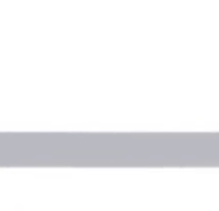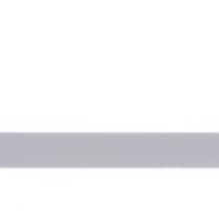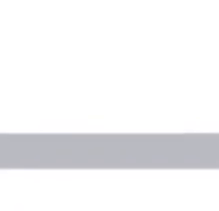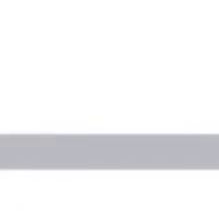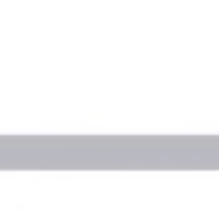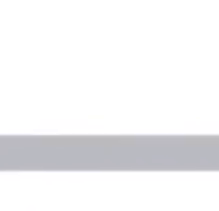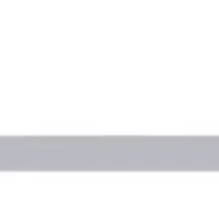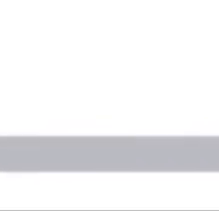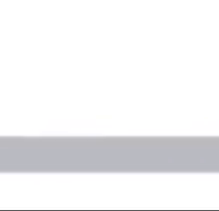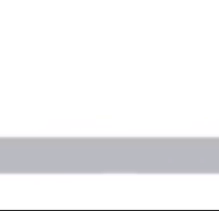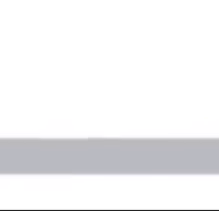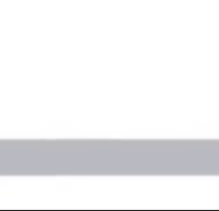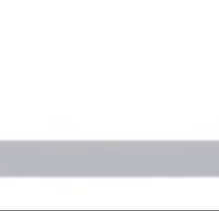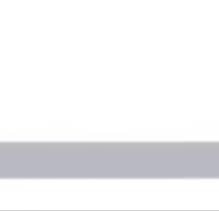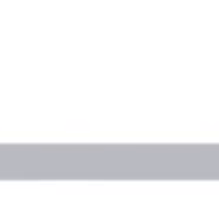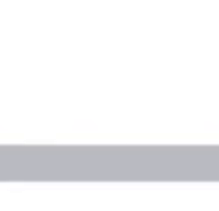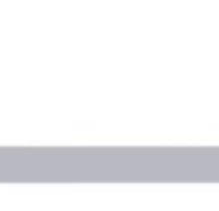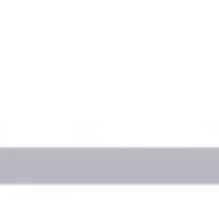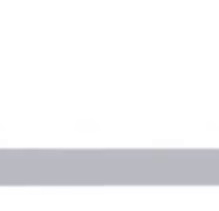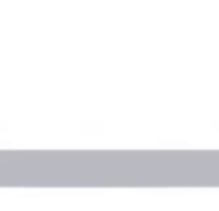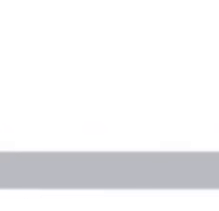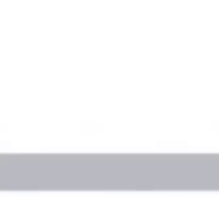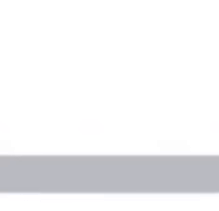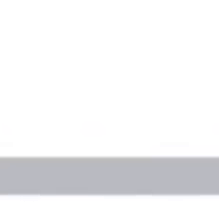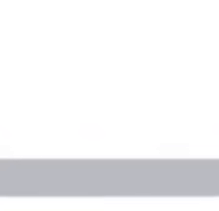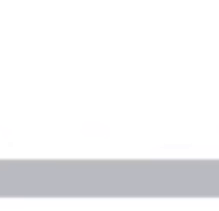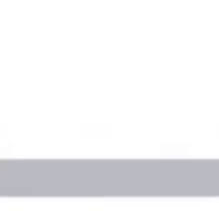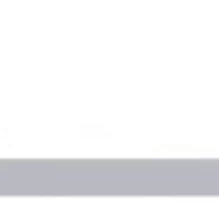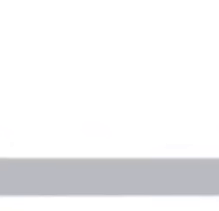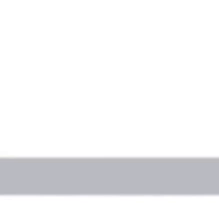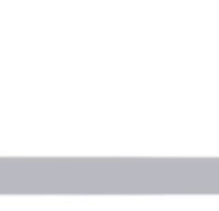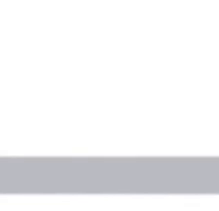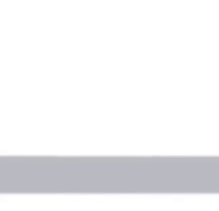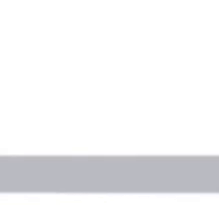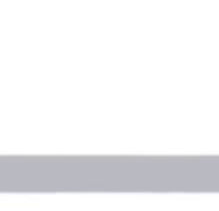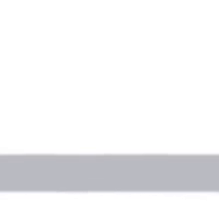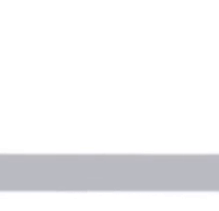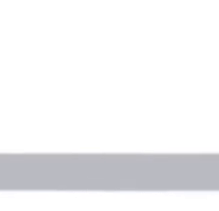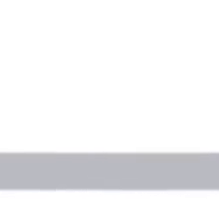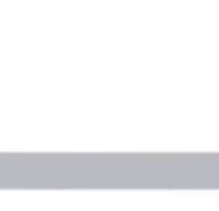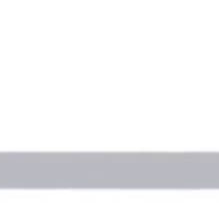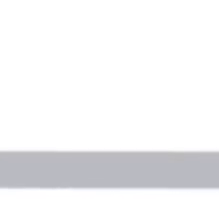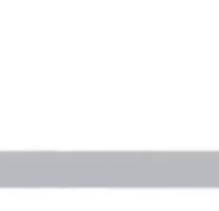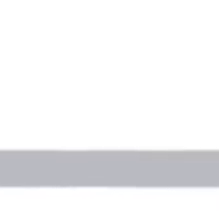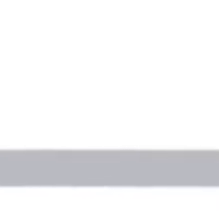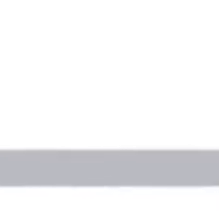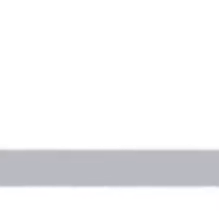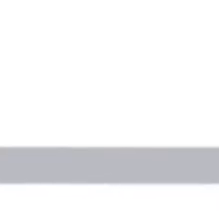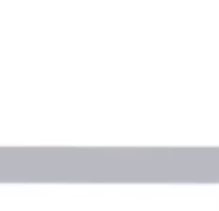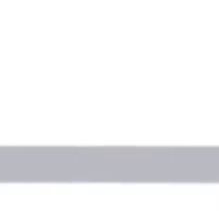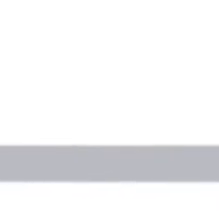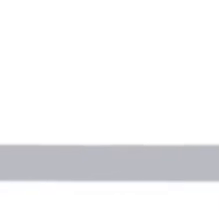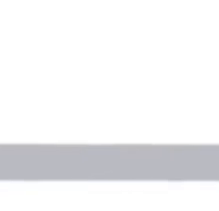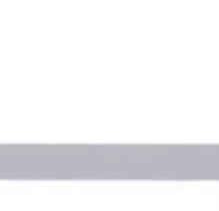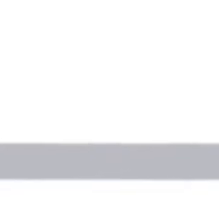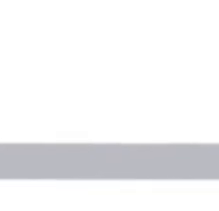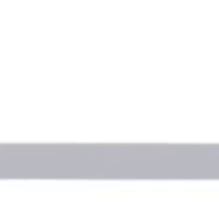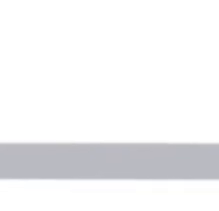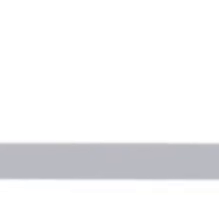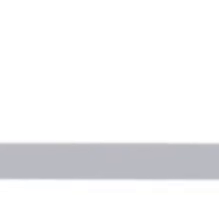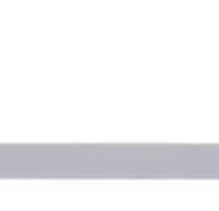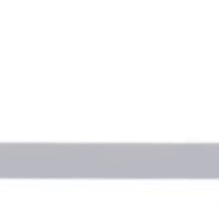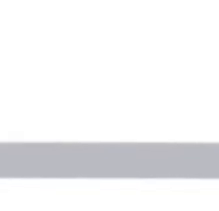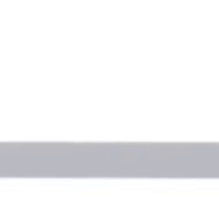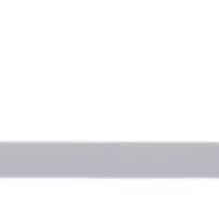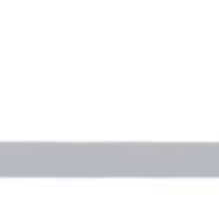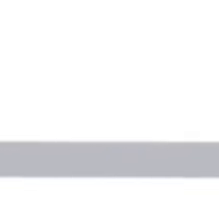embargo, debemos tener en cuenta que cuando hacemos uso del guión o de la barra, se trata de signos gráficos e implica complicaciones para su lectura en voz alta.